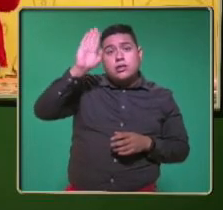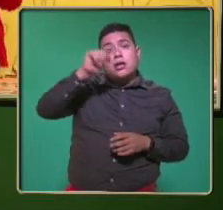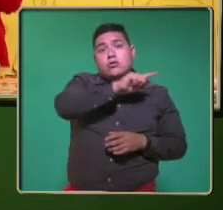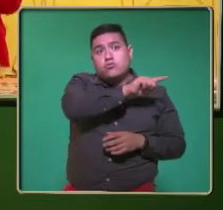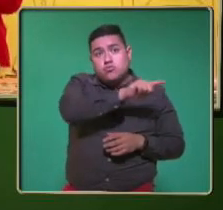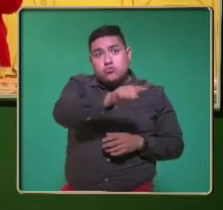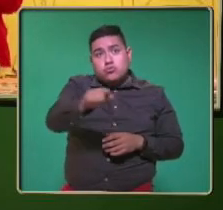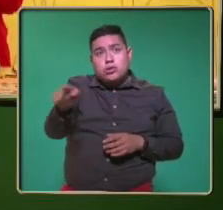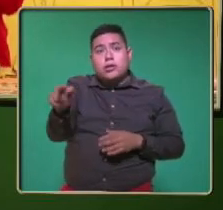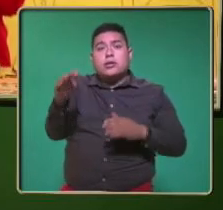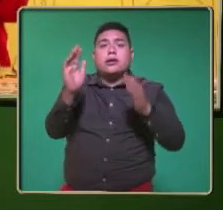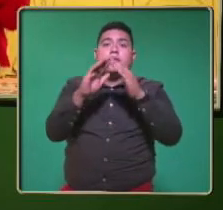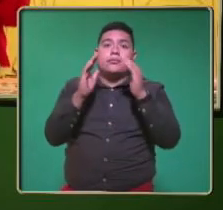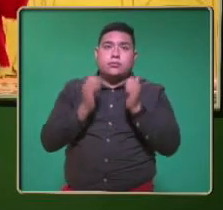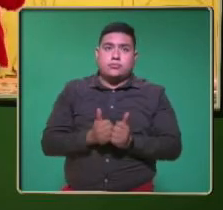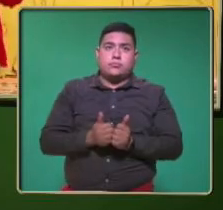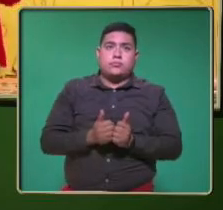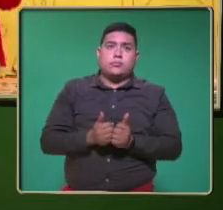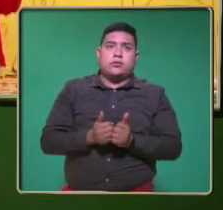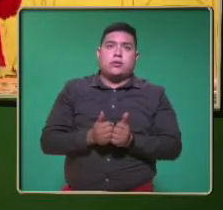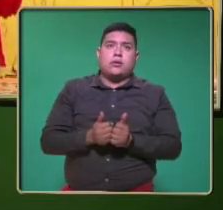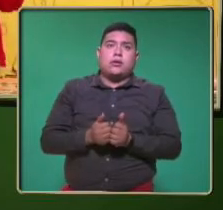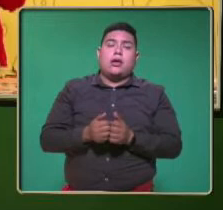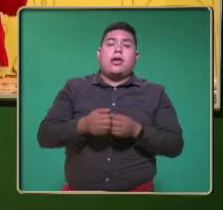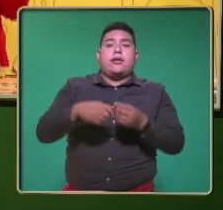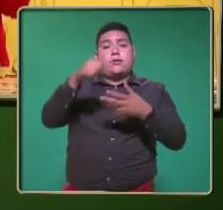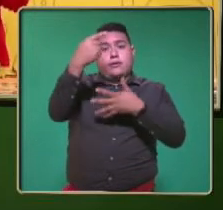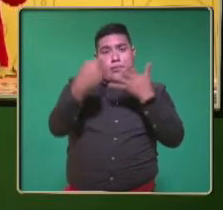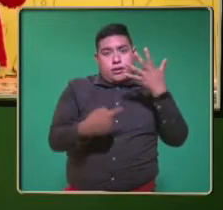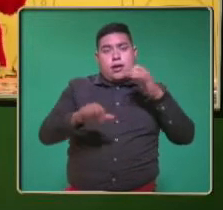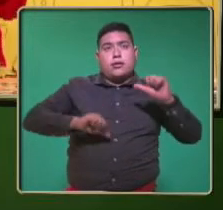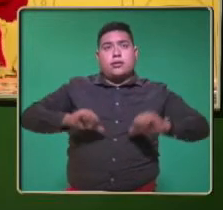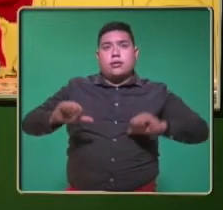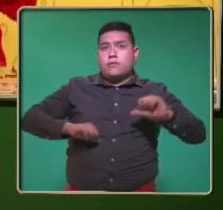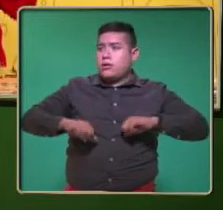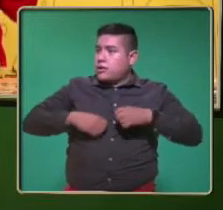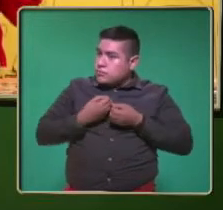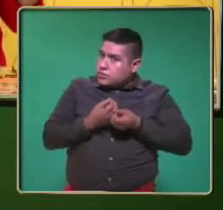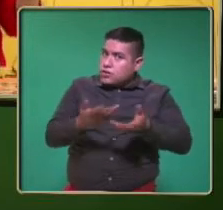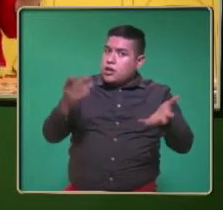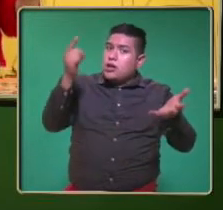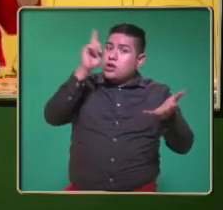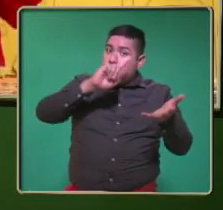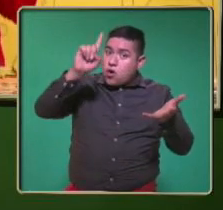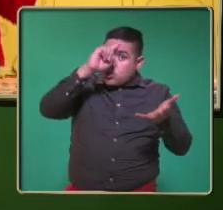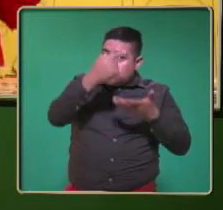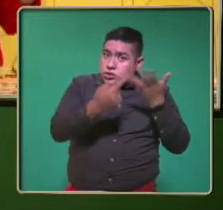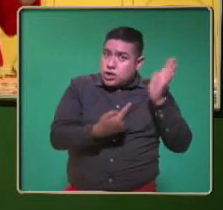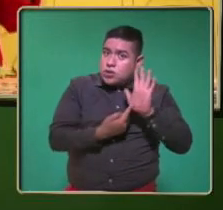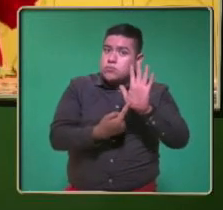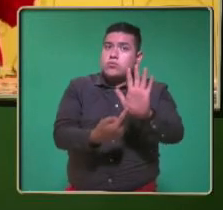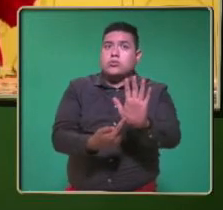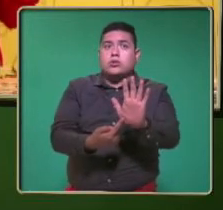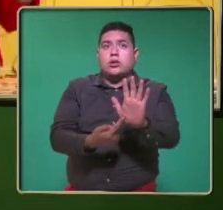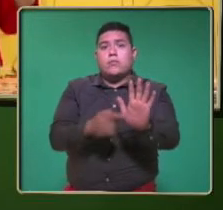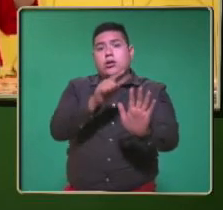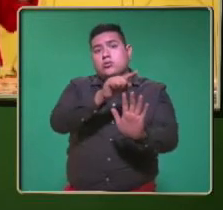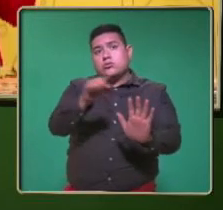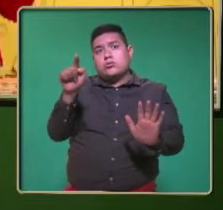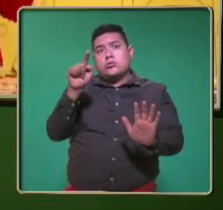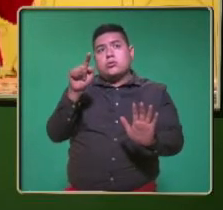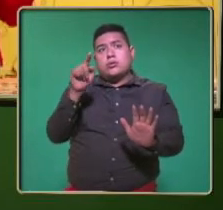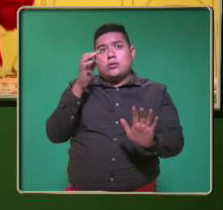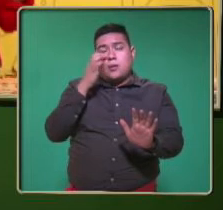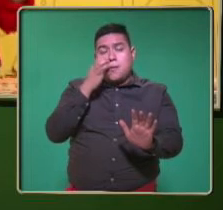ustedes que están en casita, en darles estrategias, herramientas y sugerencias a dónde pueden